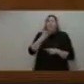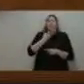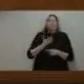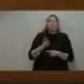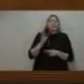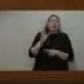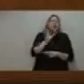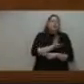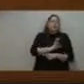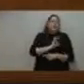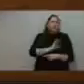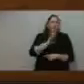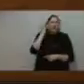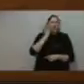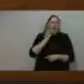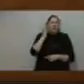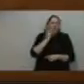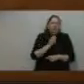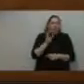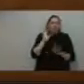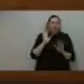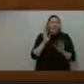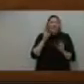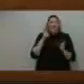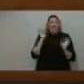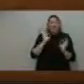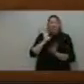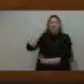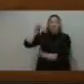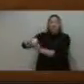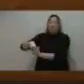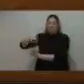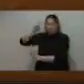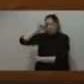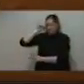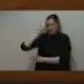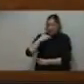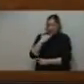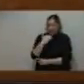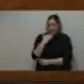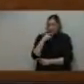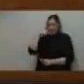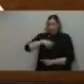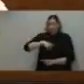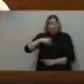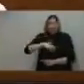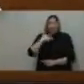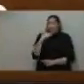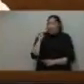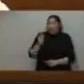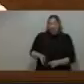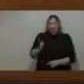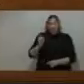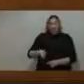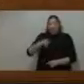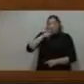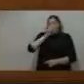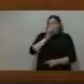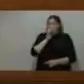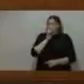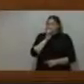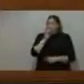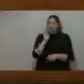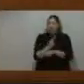seguramente está en alguna cuestión madrileña. Bueno, aquí hay una aritmética parlamentaria que es la que es.